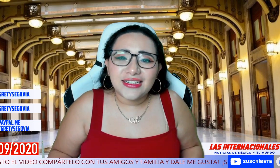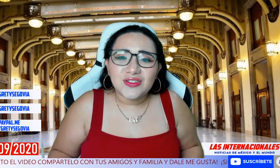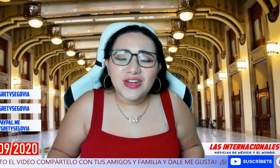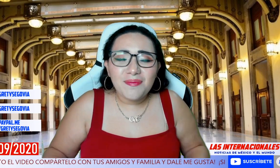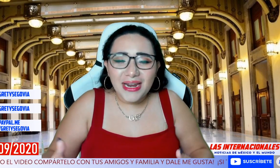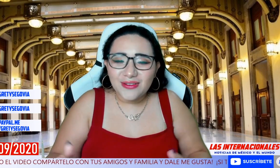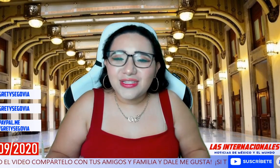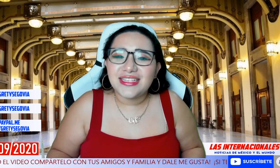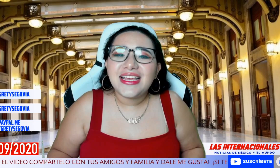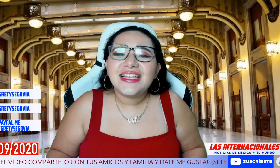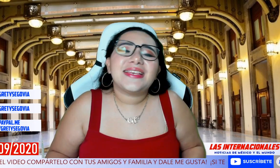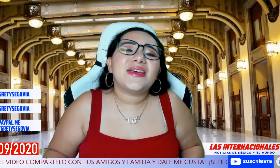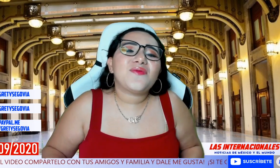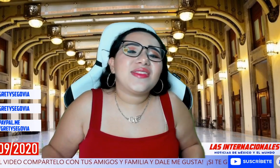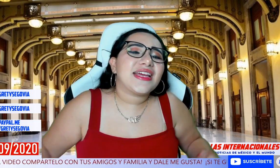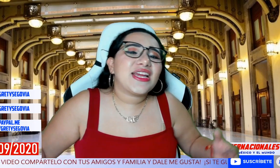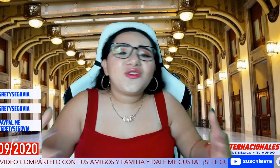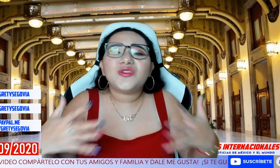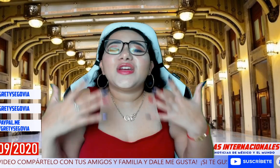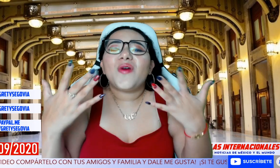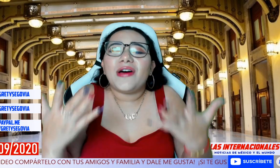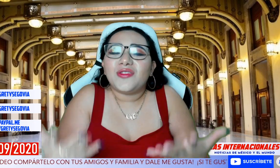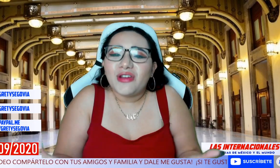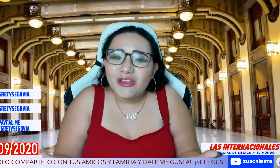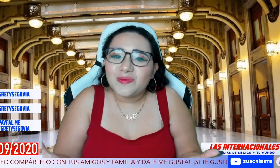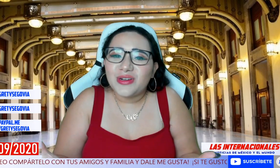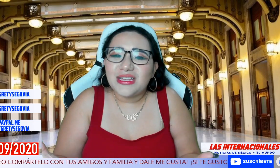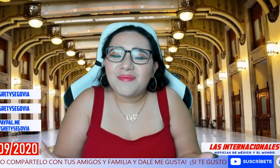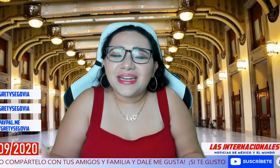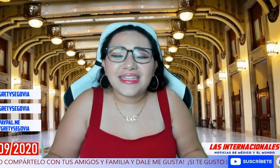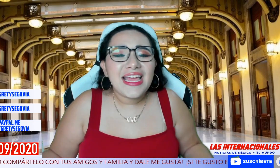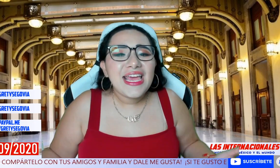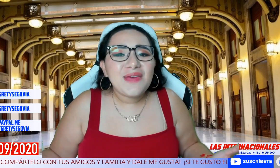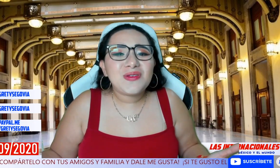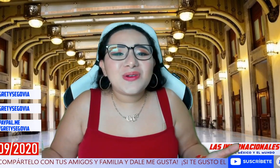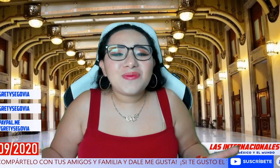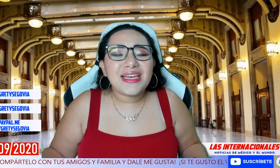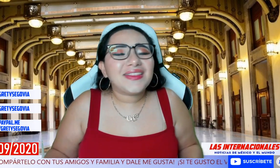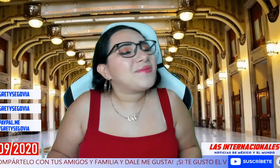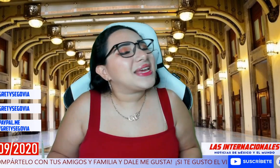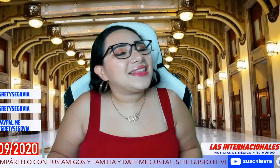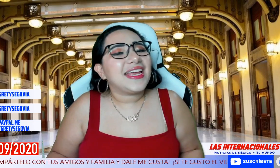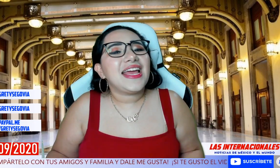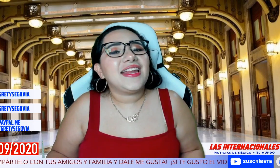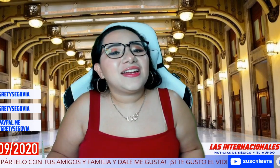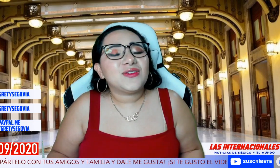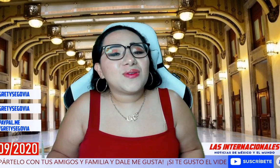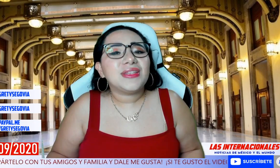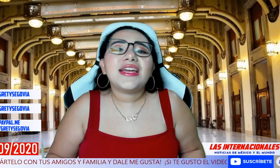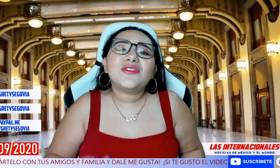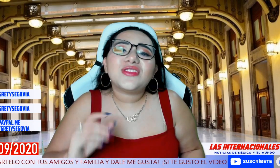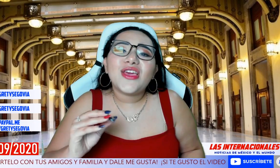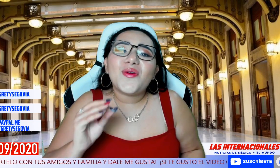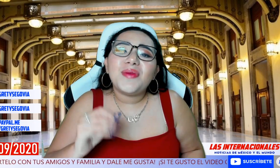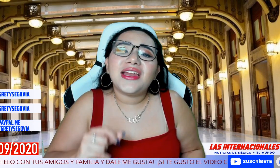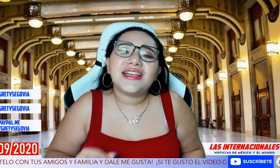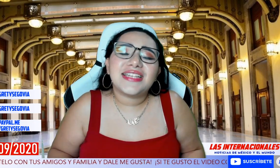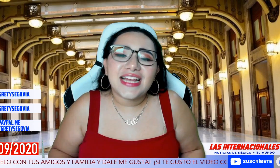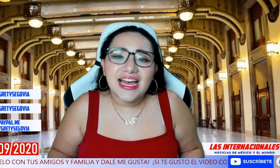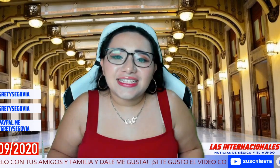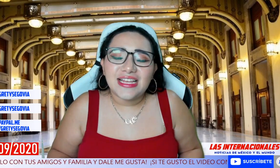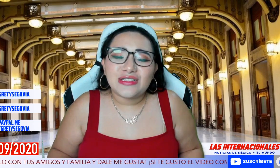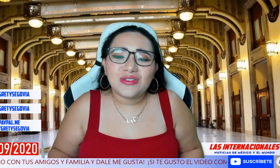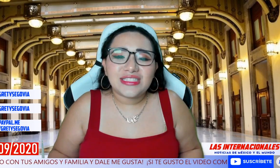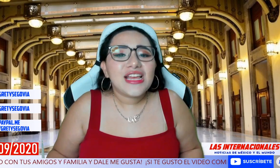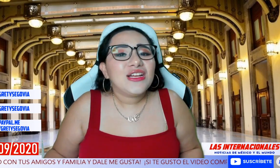internacional para que ustedes se den cuenta que no los tengo abandonados por esa parte y pues bueno mi gente me encantaría leer en los comentarios qué opinan